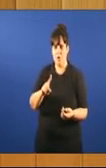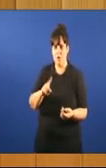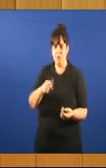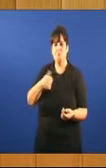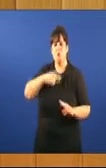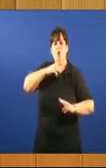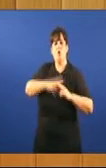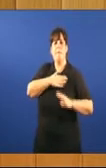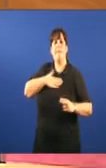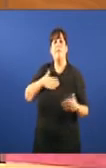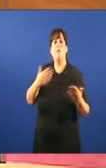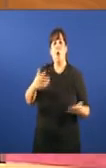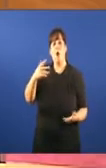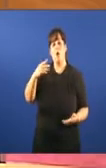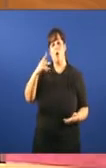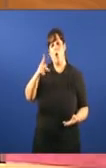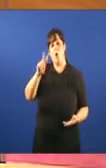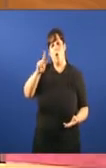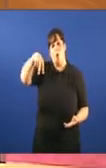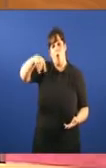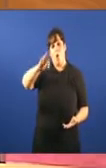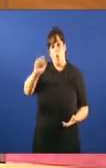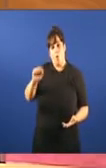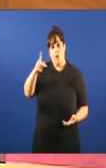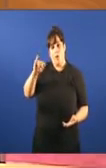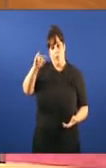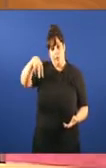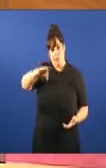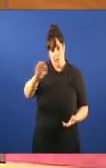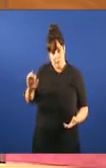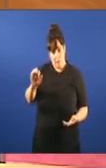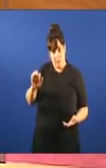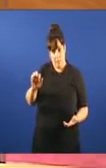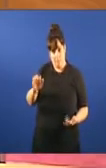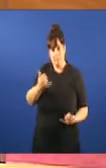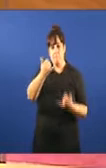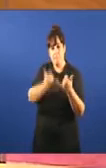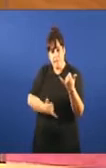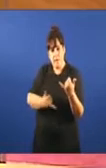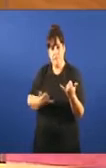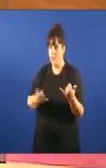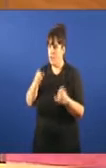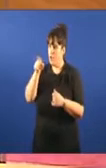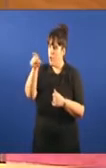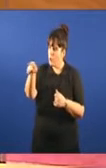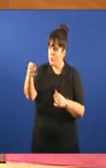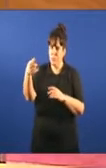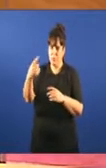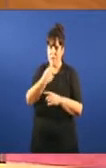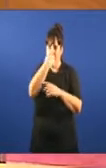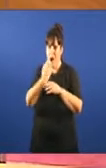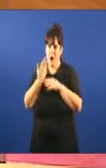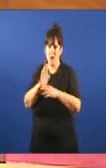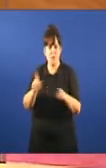Kinte. Pois sabe unha cousa, vostedes compórtanse co galego como aqueles negreiros de